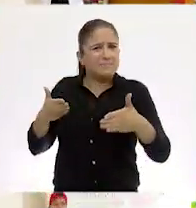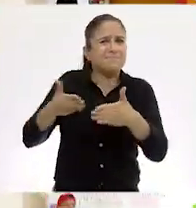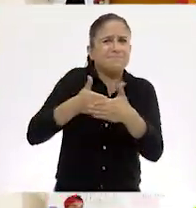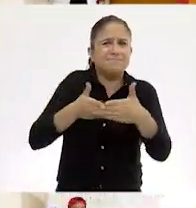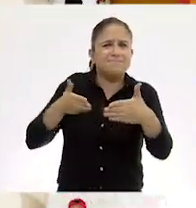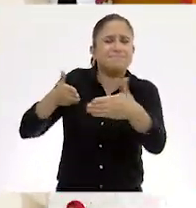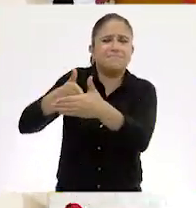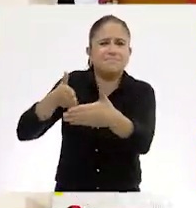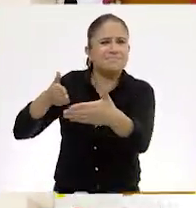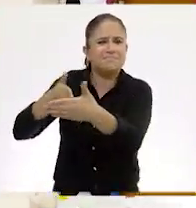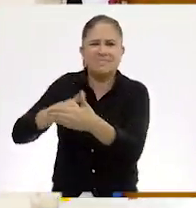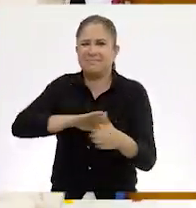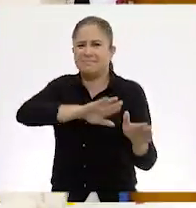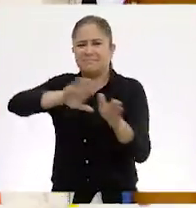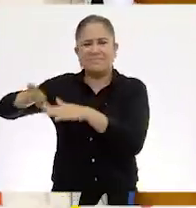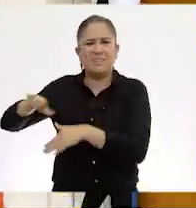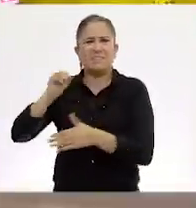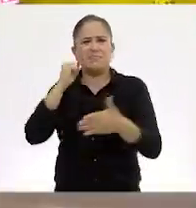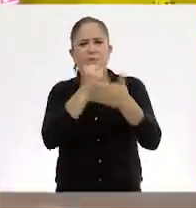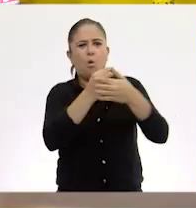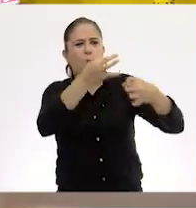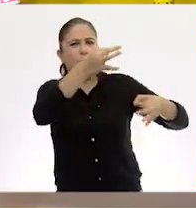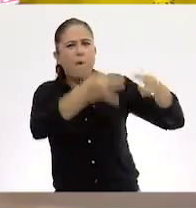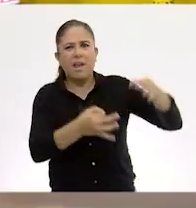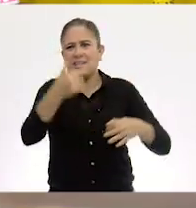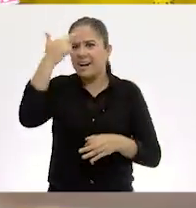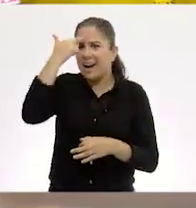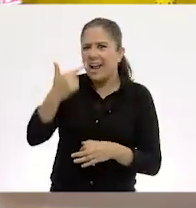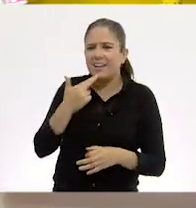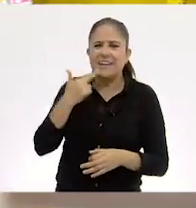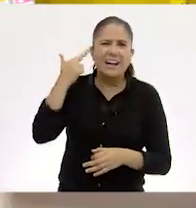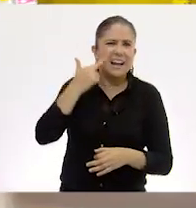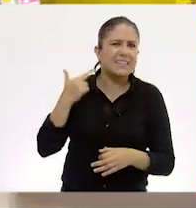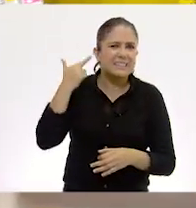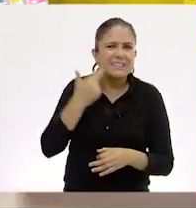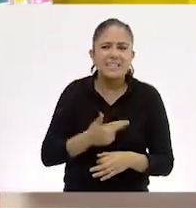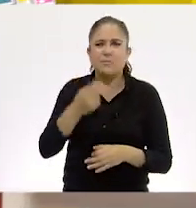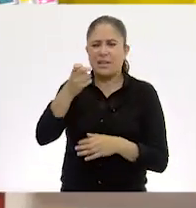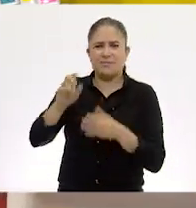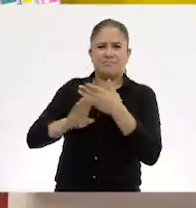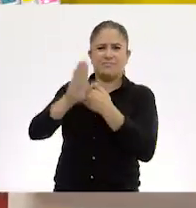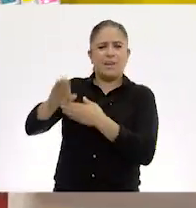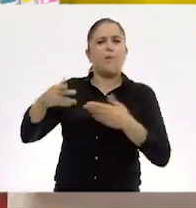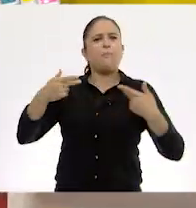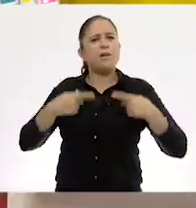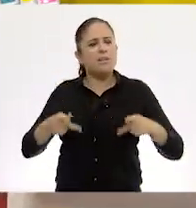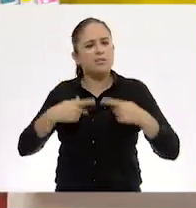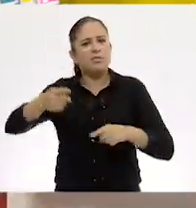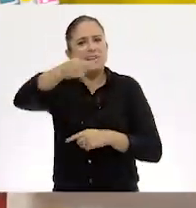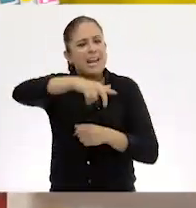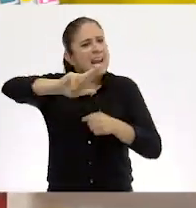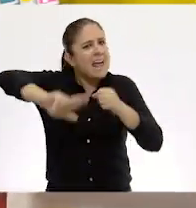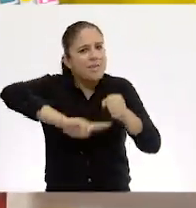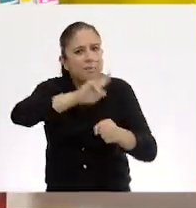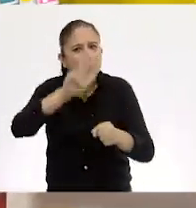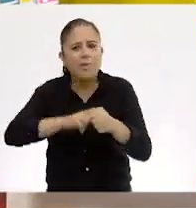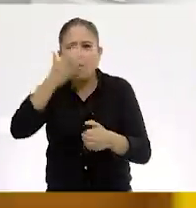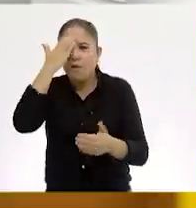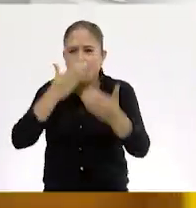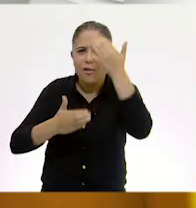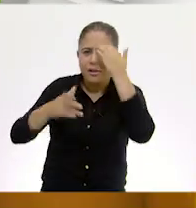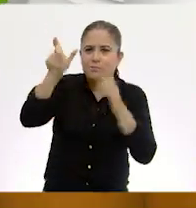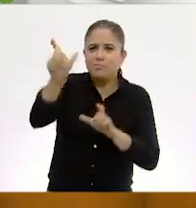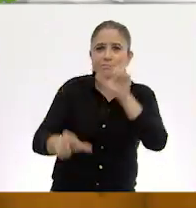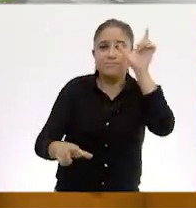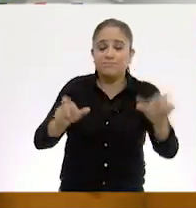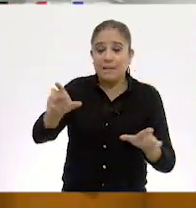mismos. Prejuicios importantes, por ejemplo el racismo. Curioso, un animal nos enseña a ser humanos. Es por naturaleza no querernos entre